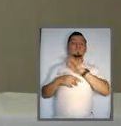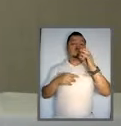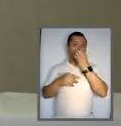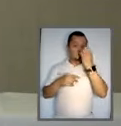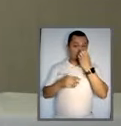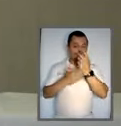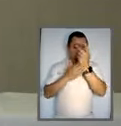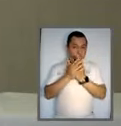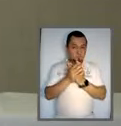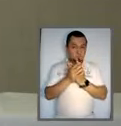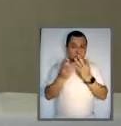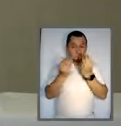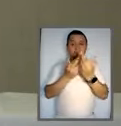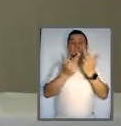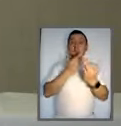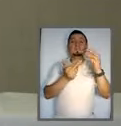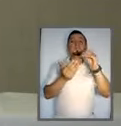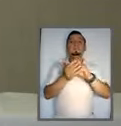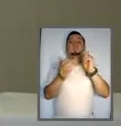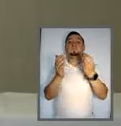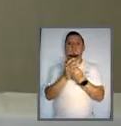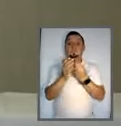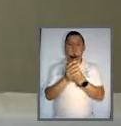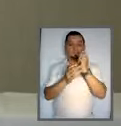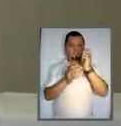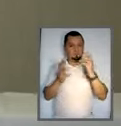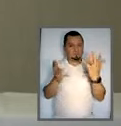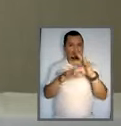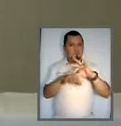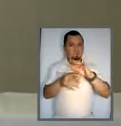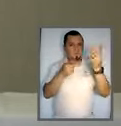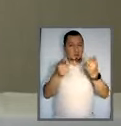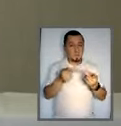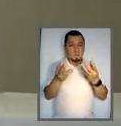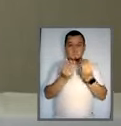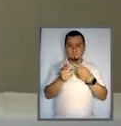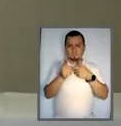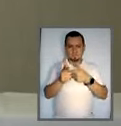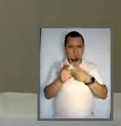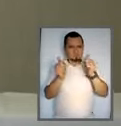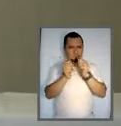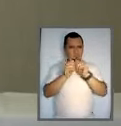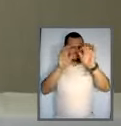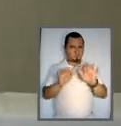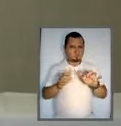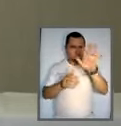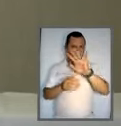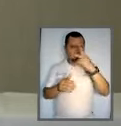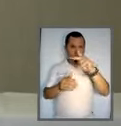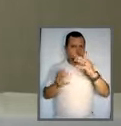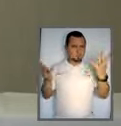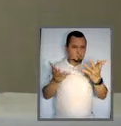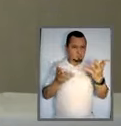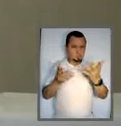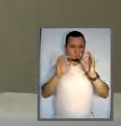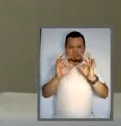también planear el regreso a clases, ya sea presenciales, sea escalonada o como lo vayan marcando las medidas sanitarias